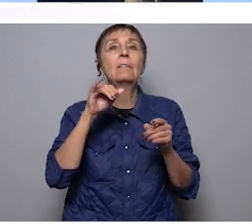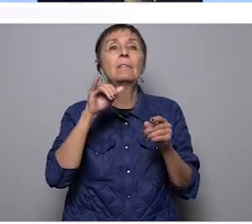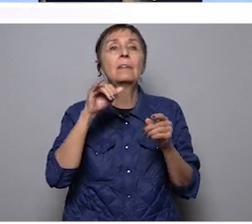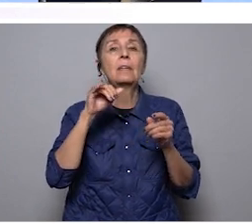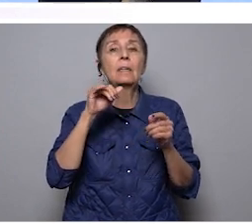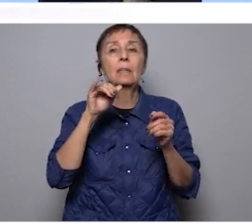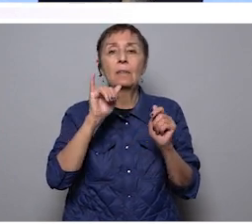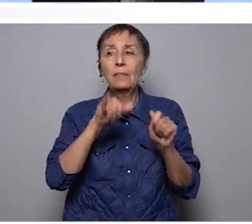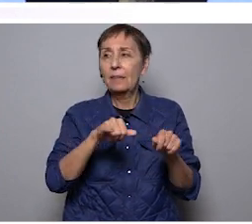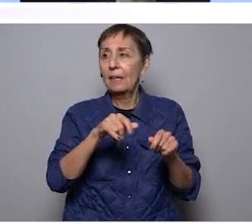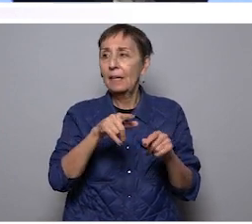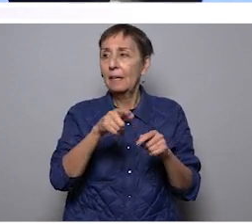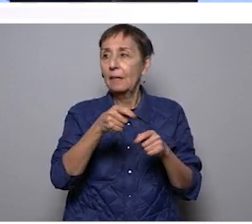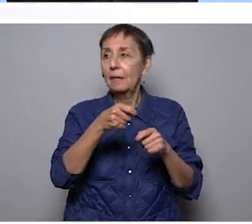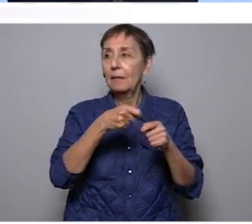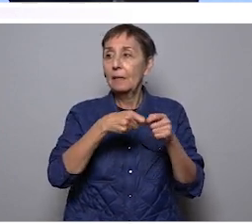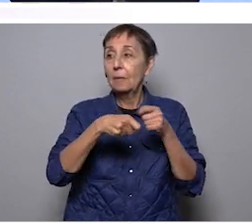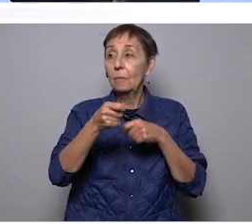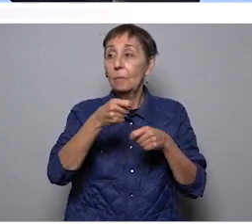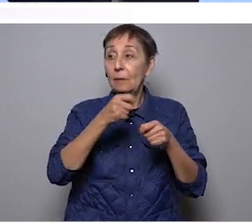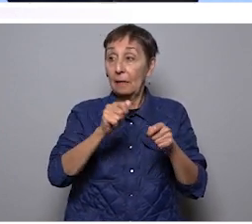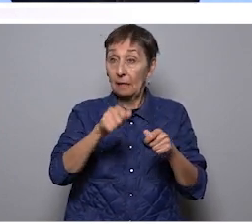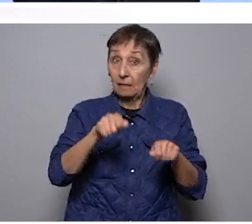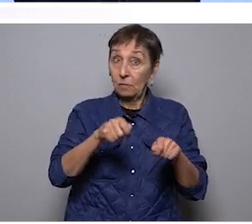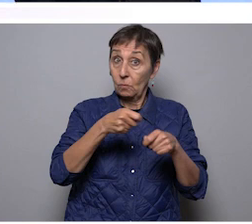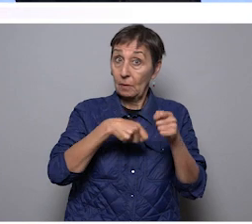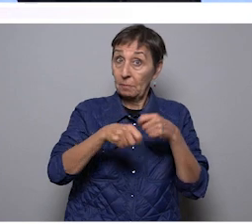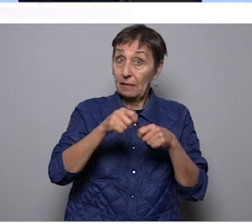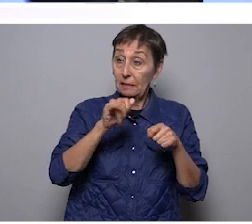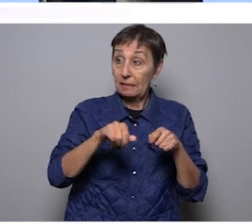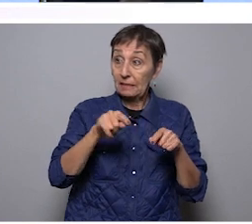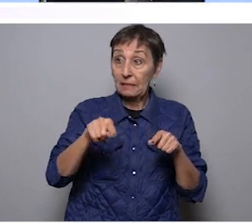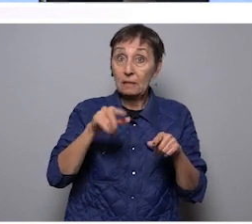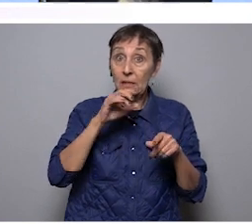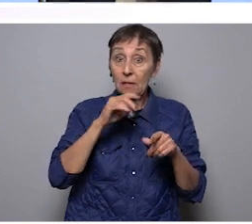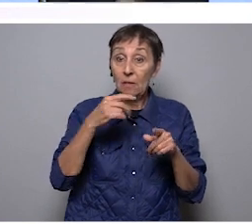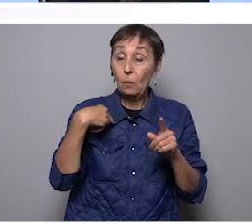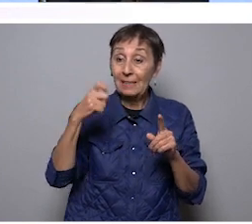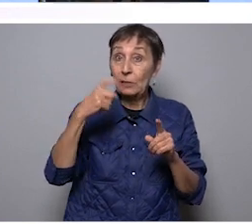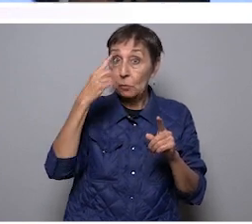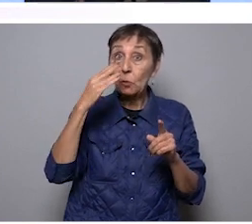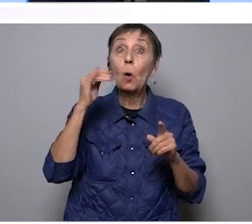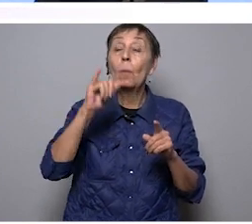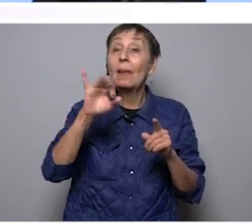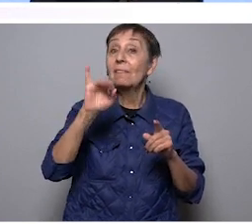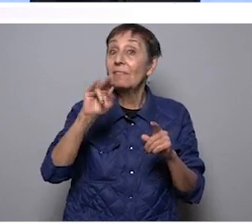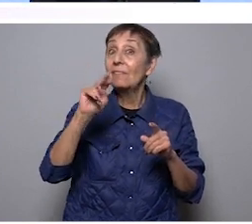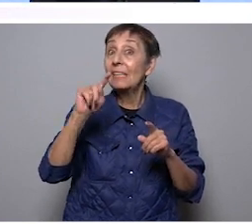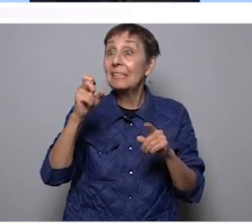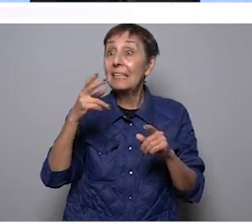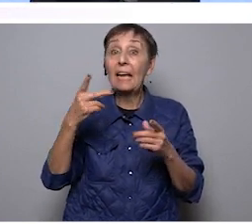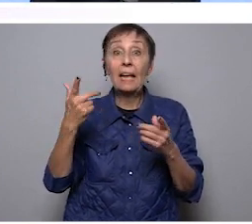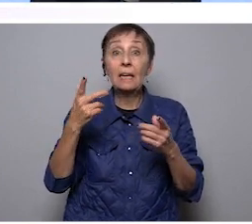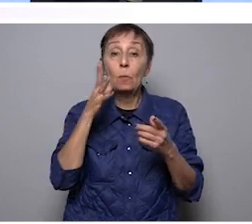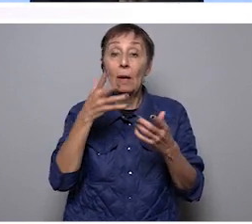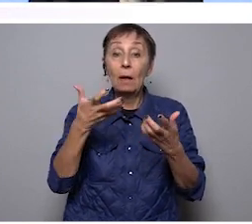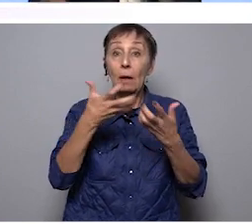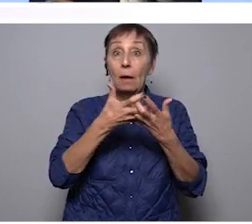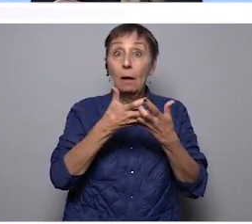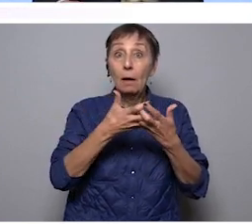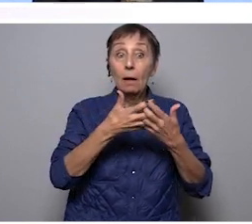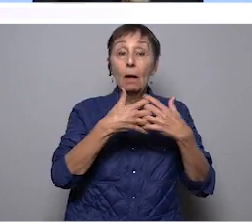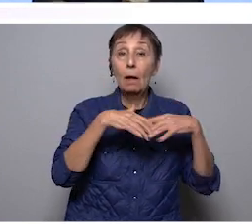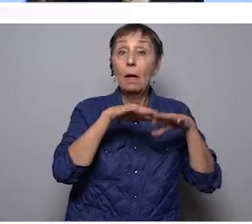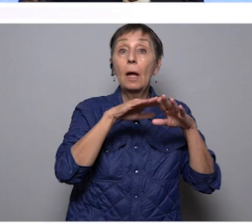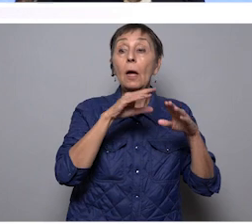que nos interesa a todos saber si esto es un complemento o bien es el pasado que hay que reemplazar por un futuro tecnológico no